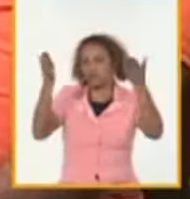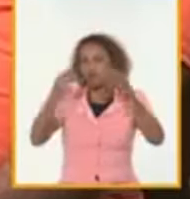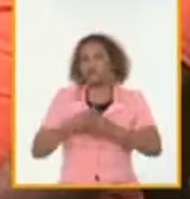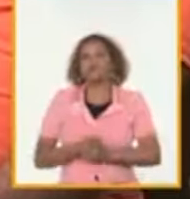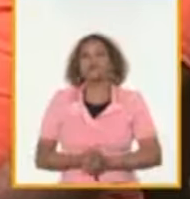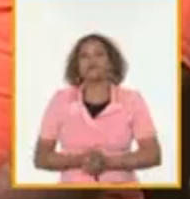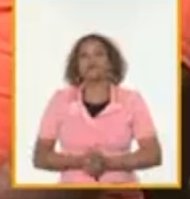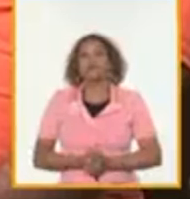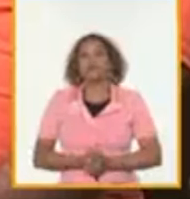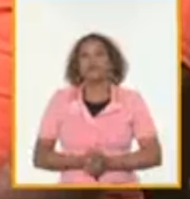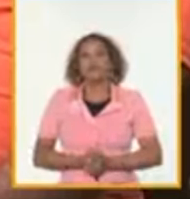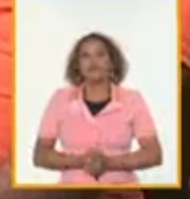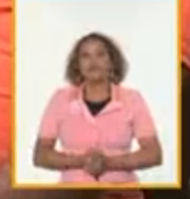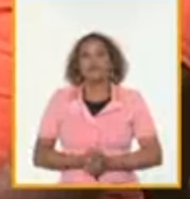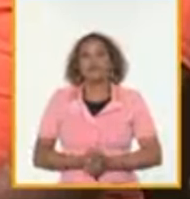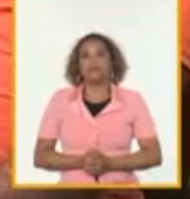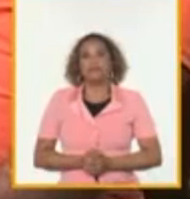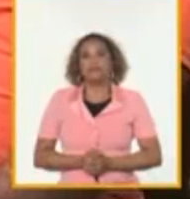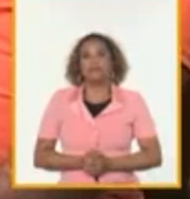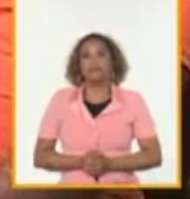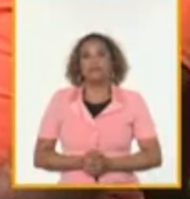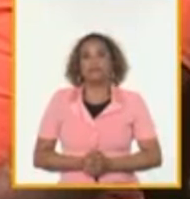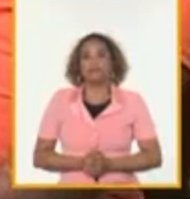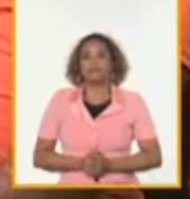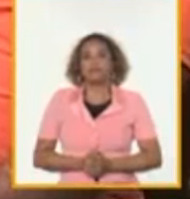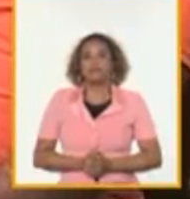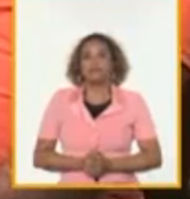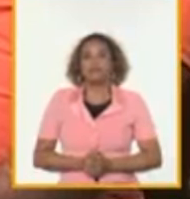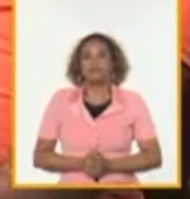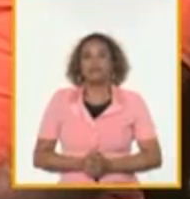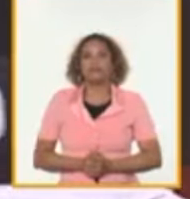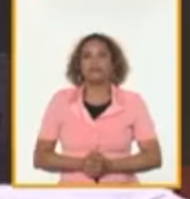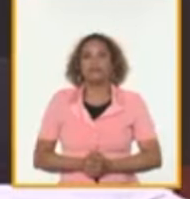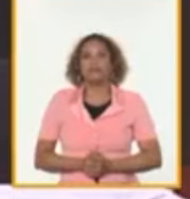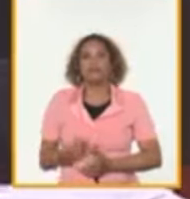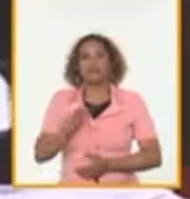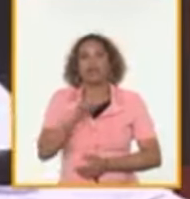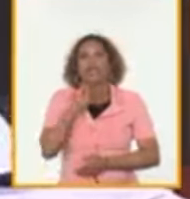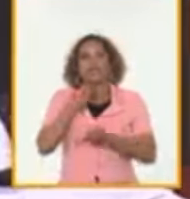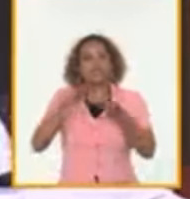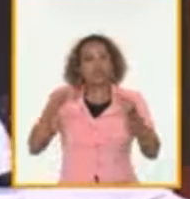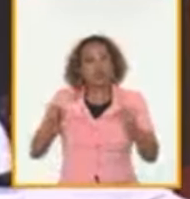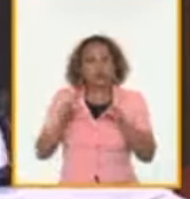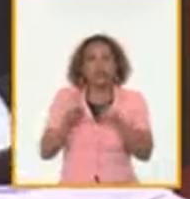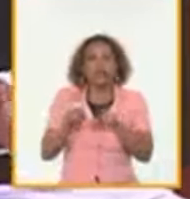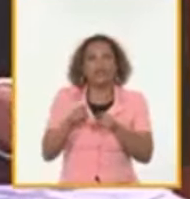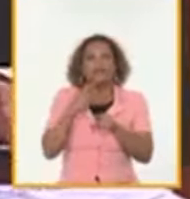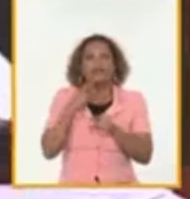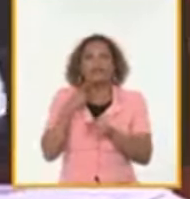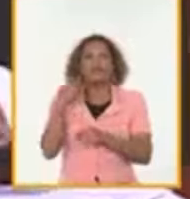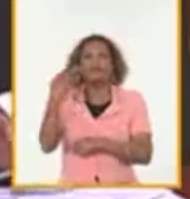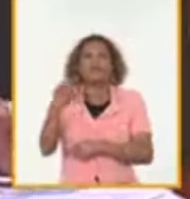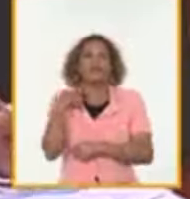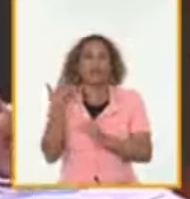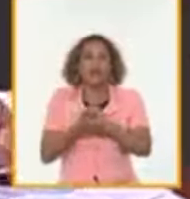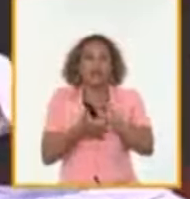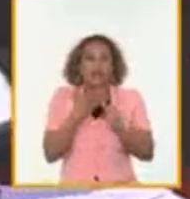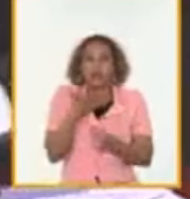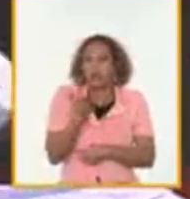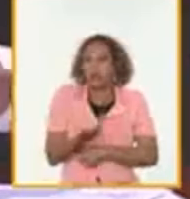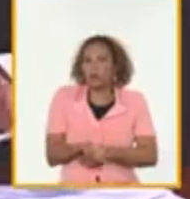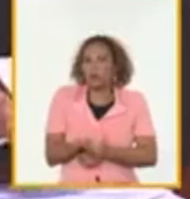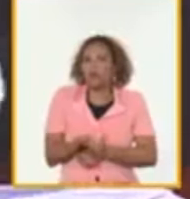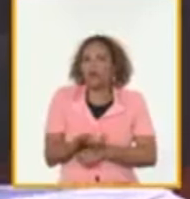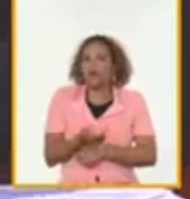tener la misma posición que tiene hoy eriberto duquesne para nosotros evidentemente el azúcar no va a ser el futuro de la de la caña en el país los derivados